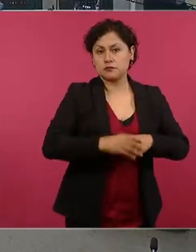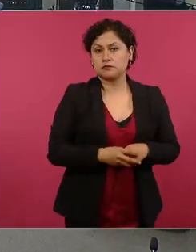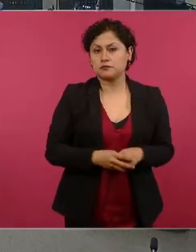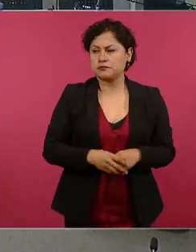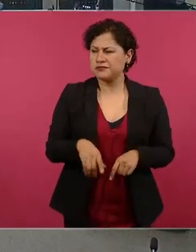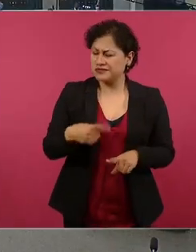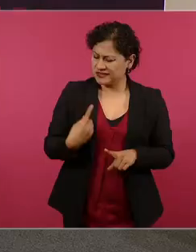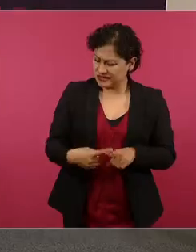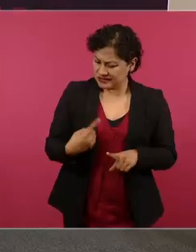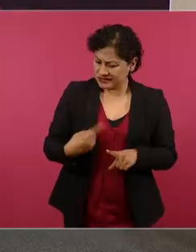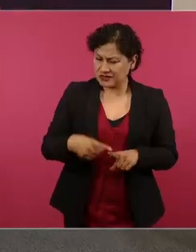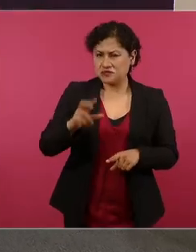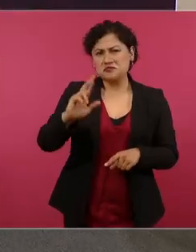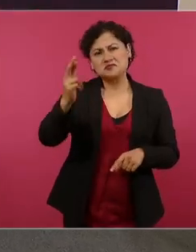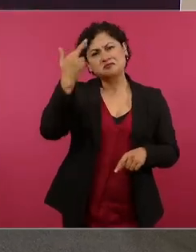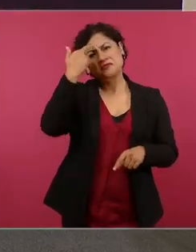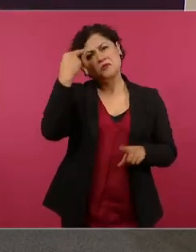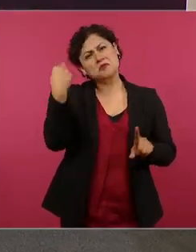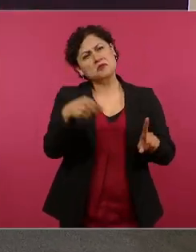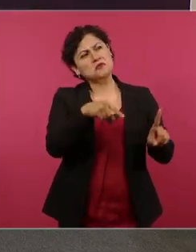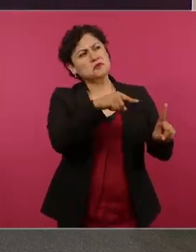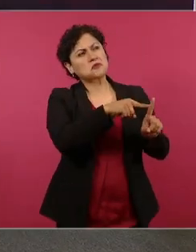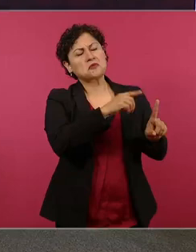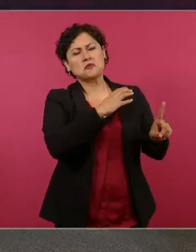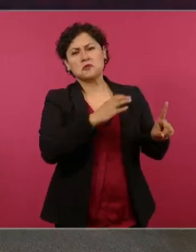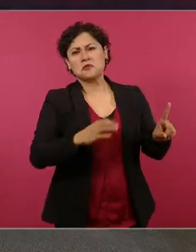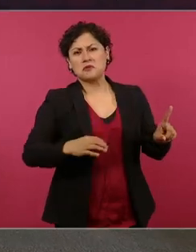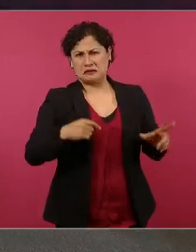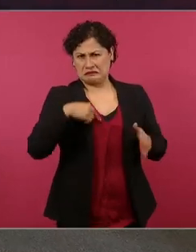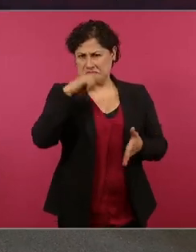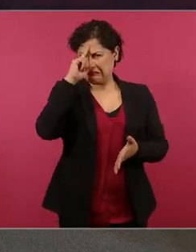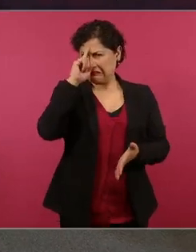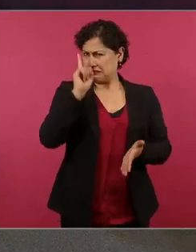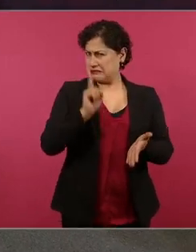quién era, sí, creo que Calderón.